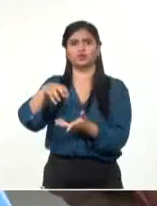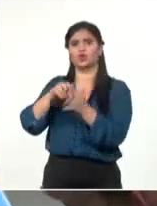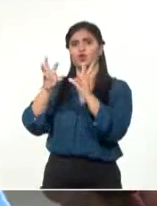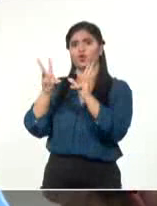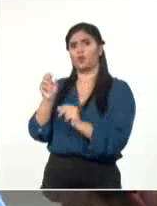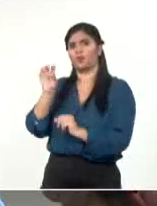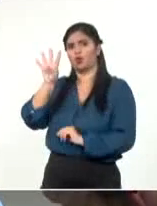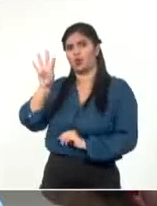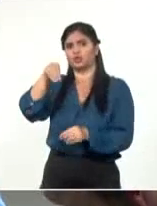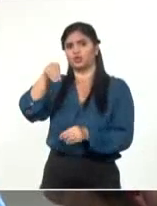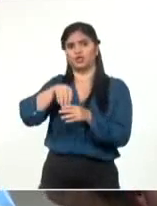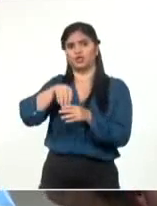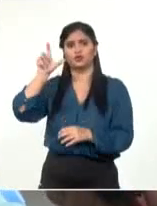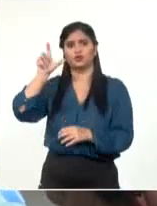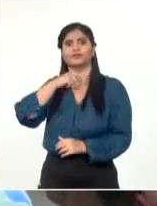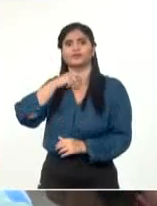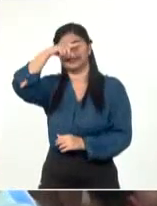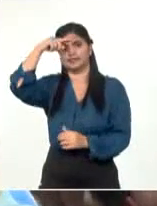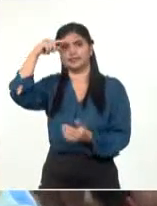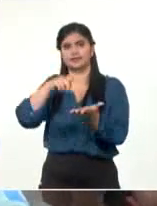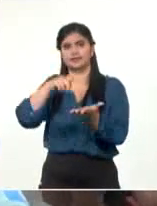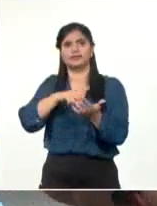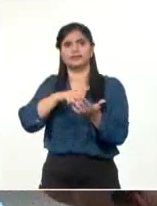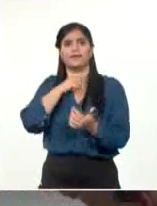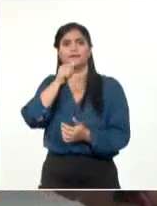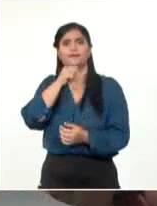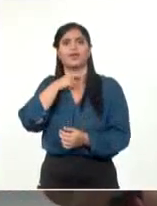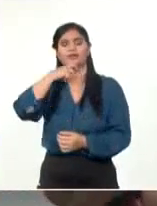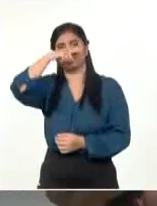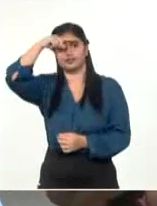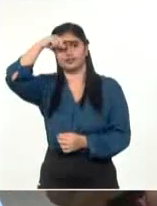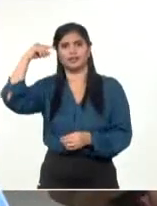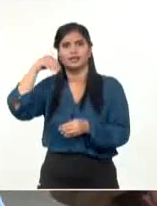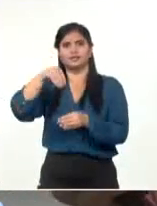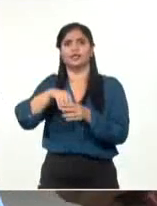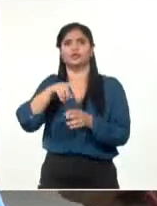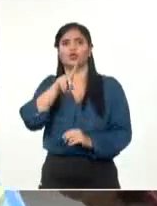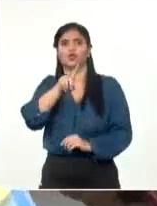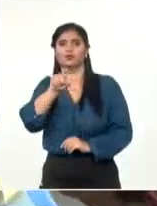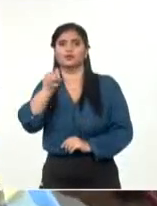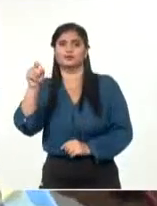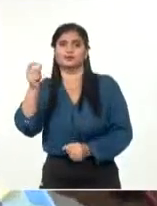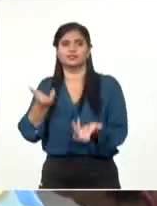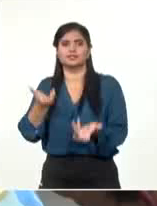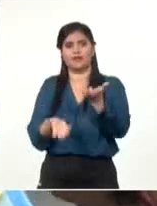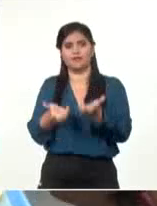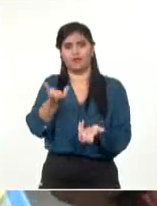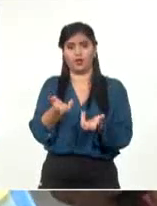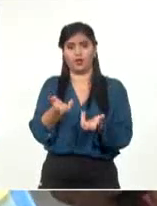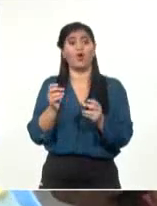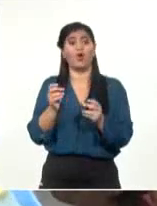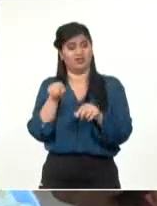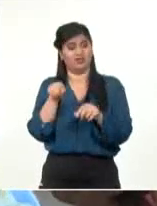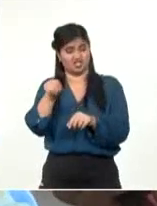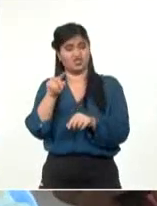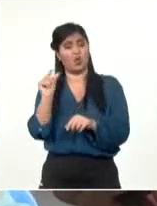de la termoeléctrica Carlos Manuel de Césped de Cienfuegos, que la sacamos por un periodo de mantenimiento un poco más largo, que no vamos a